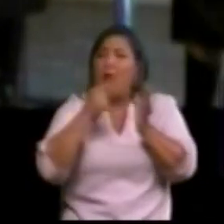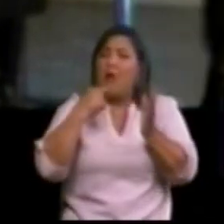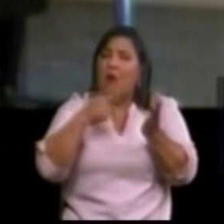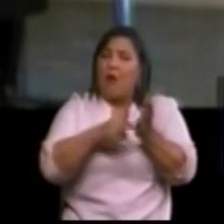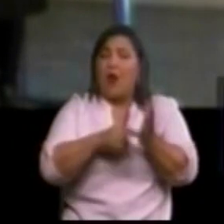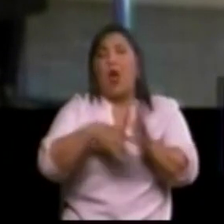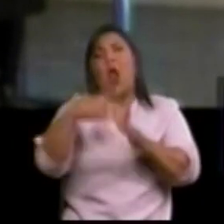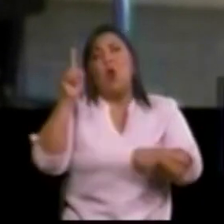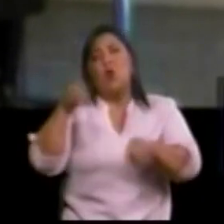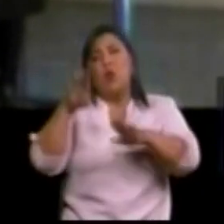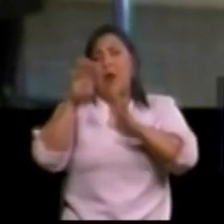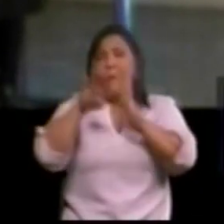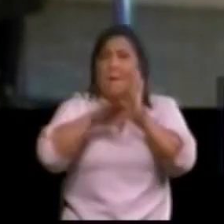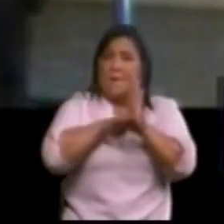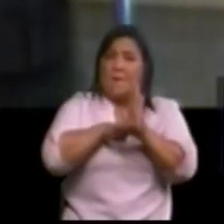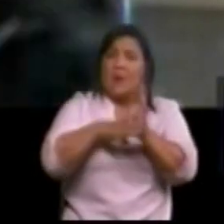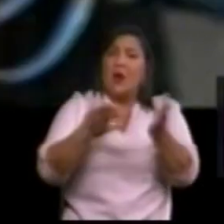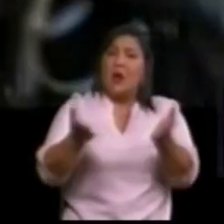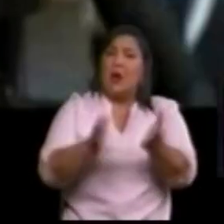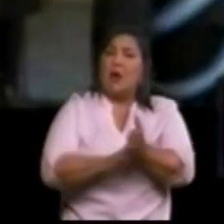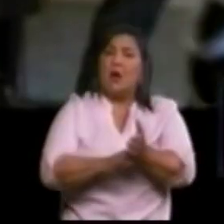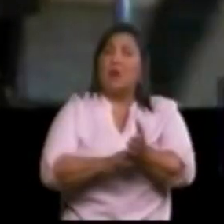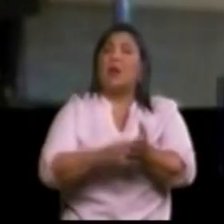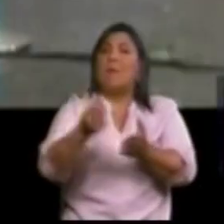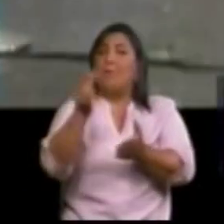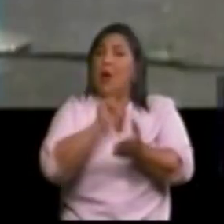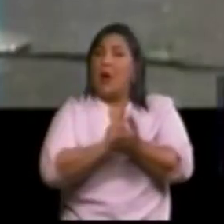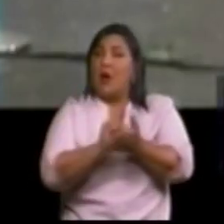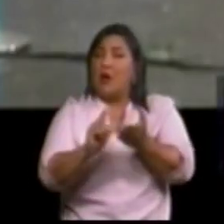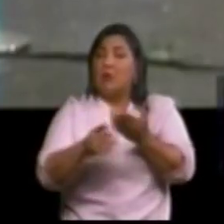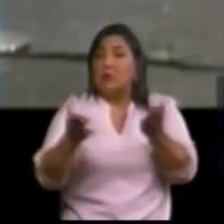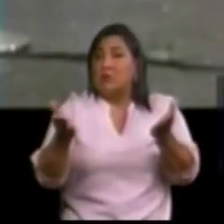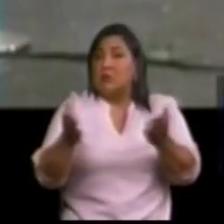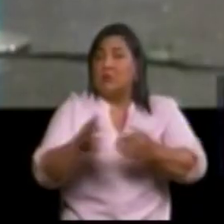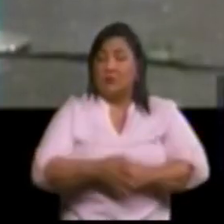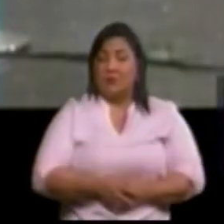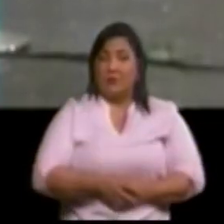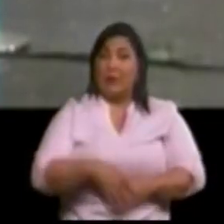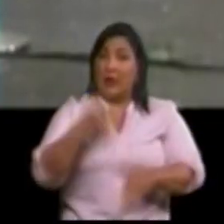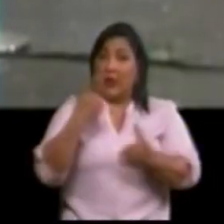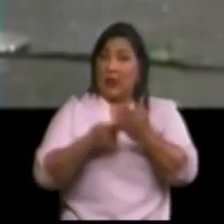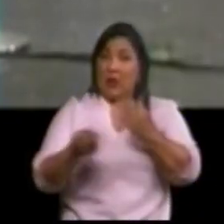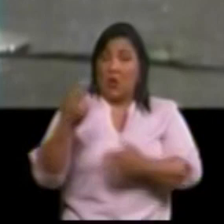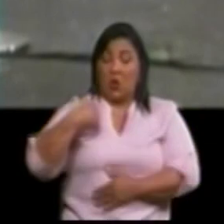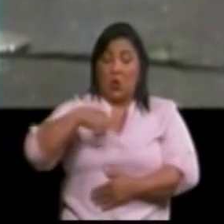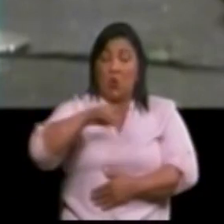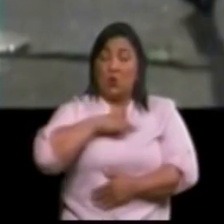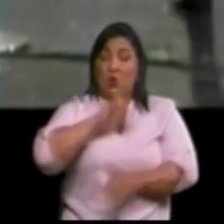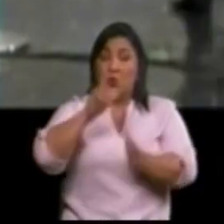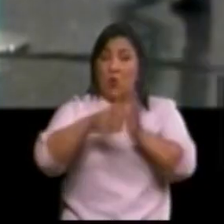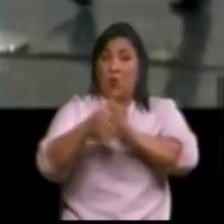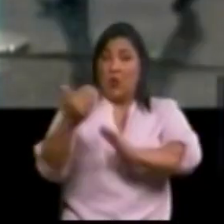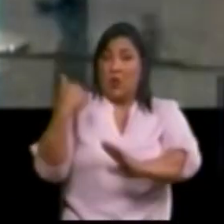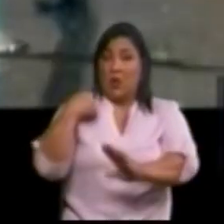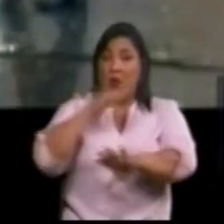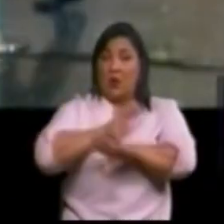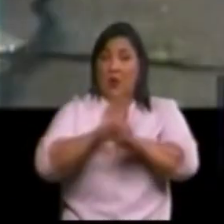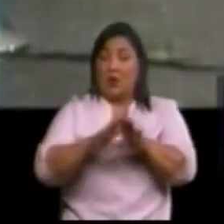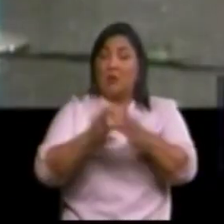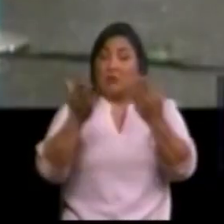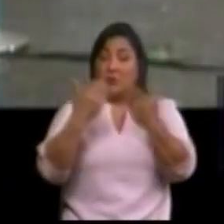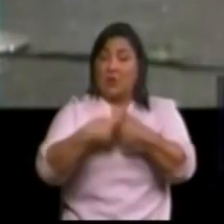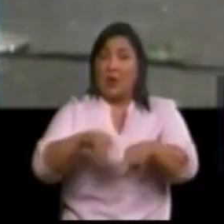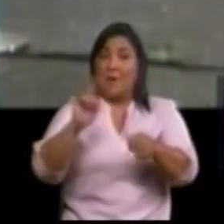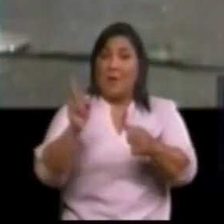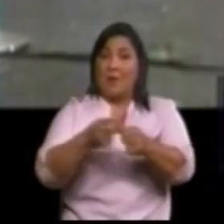ciertas bajas de tasas arancelarias. Pues que nosotros, luego de tener ya la finalización del